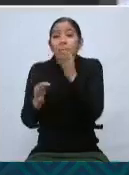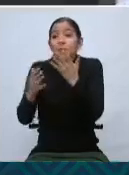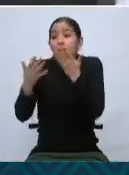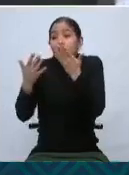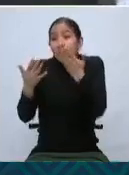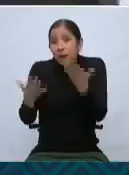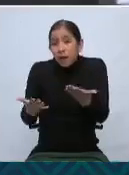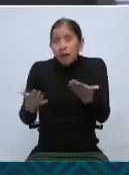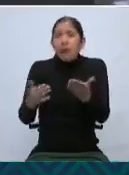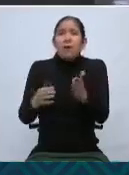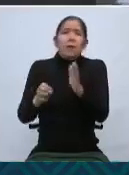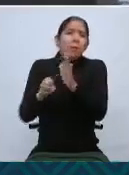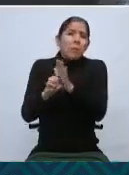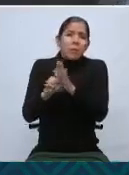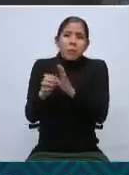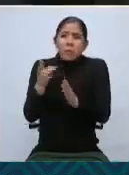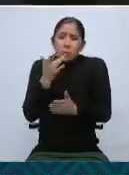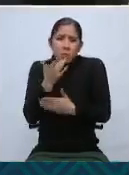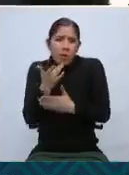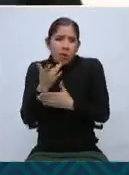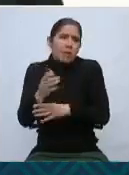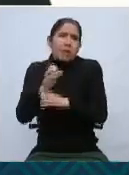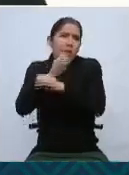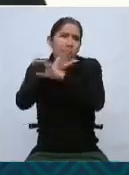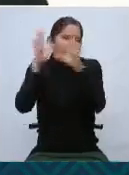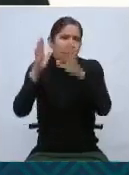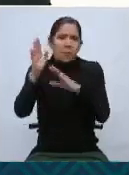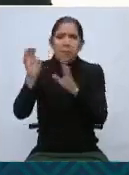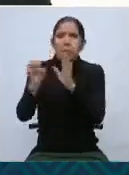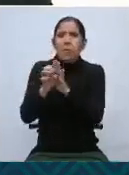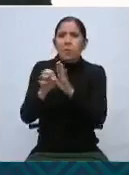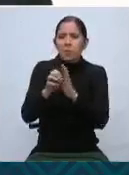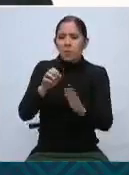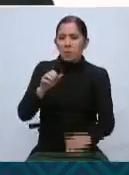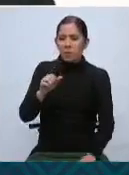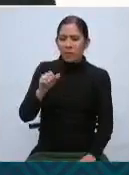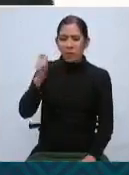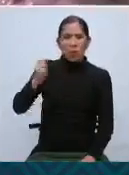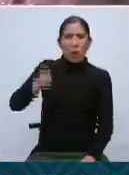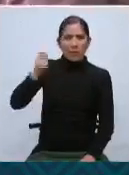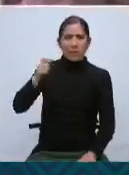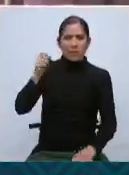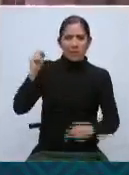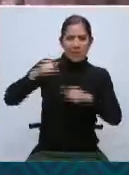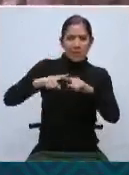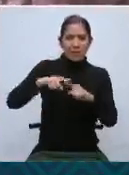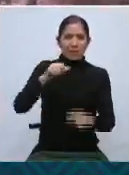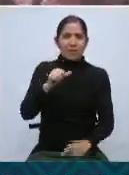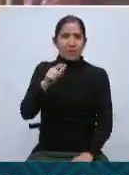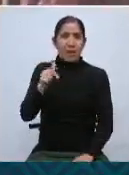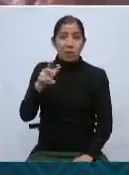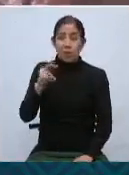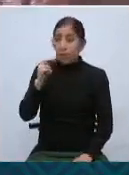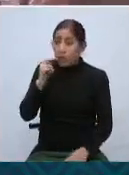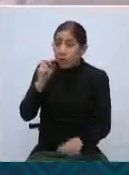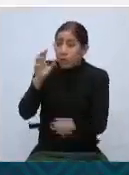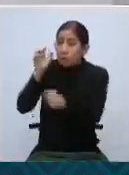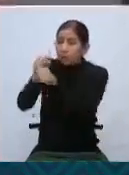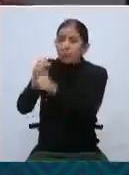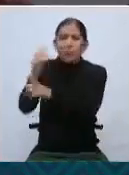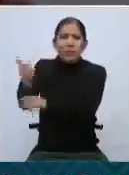elementos. Hubiera, como el caso señor Halcón, ex juez, tiene que ser sancionada